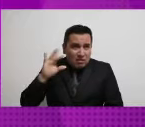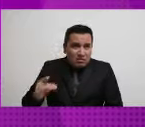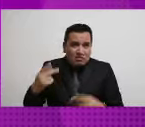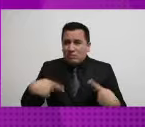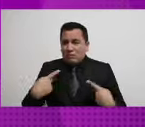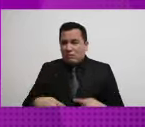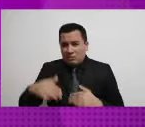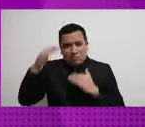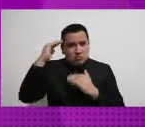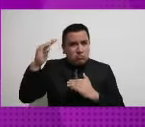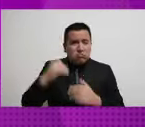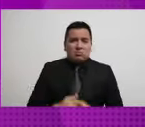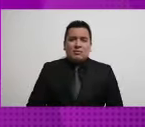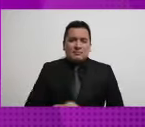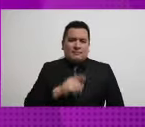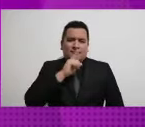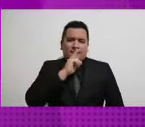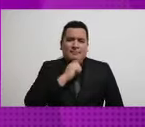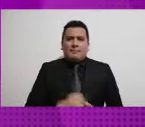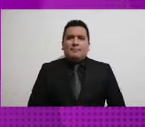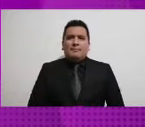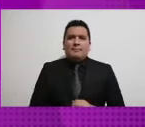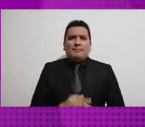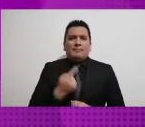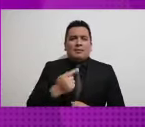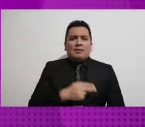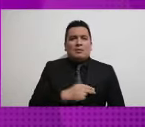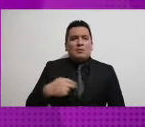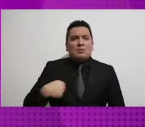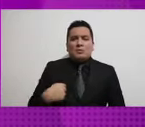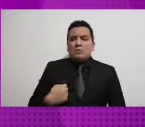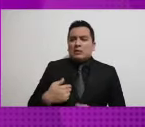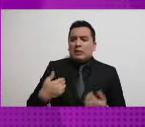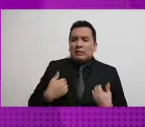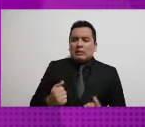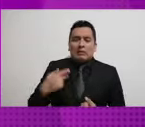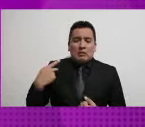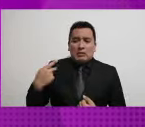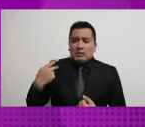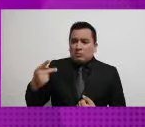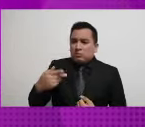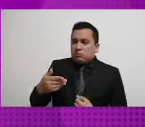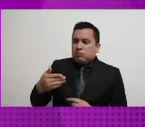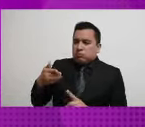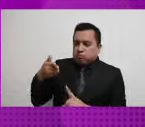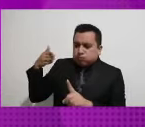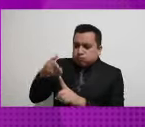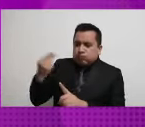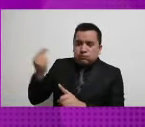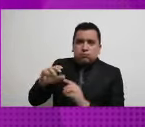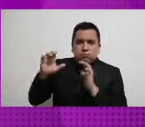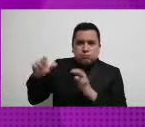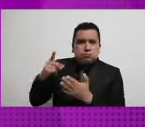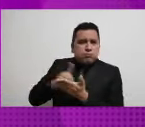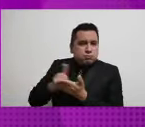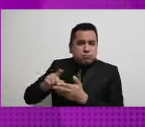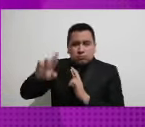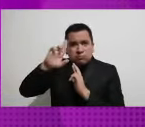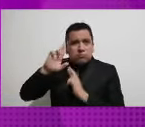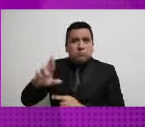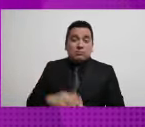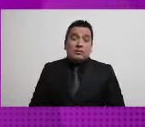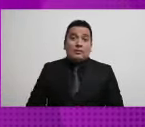las personas adultas mayores cuyo objetivo sea más bien garantizar todos y cada uno de sus derechos,